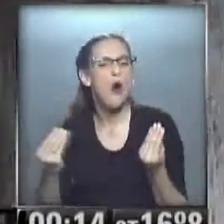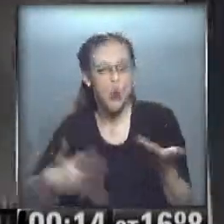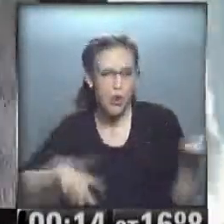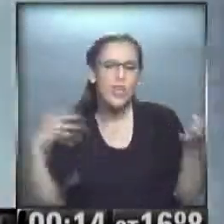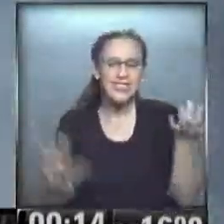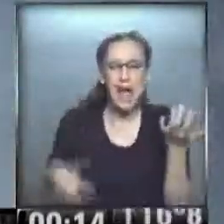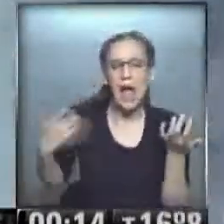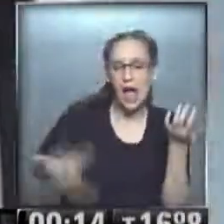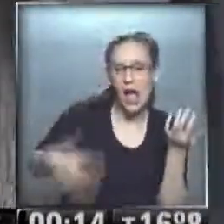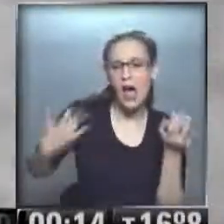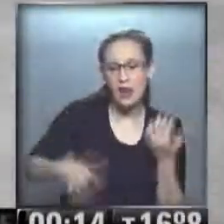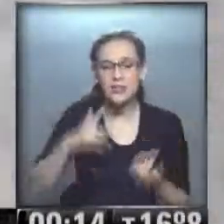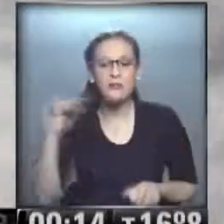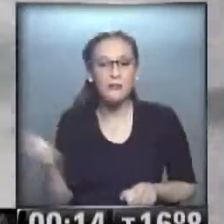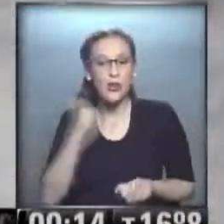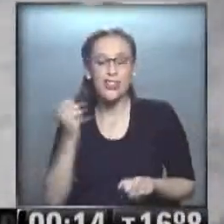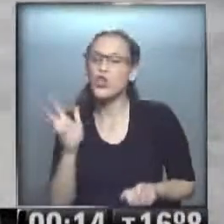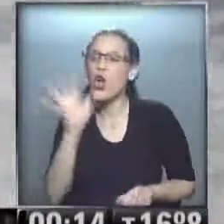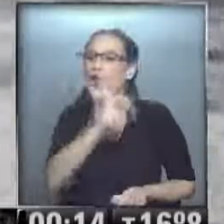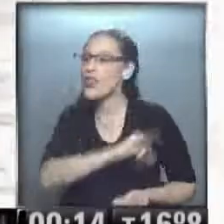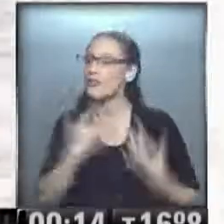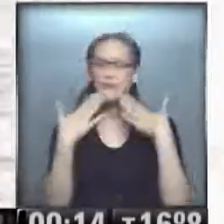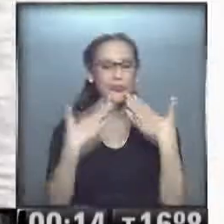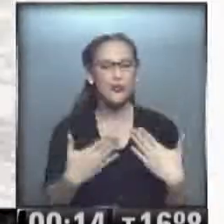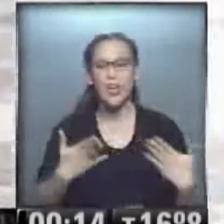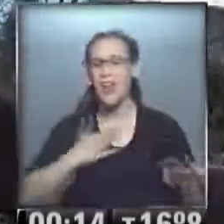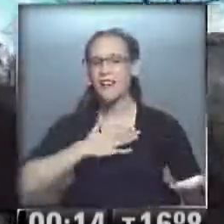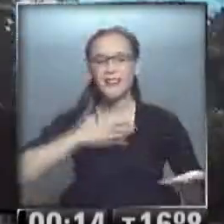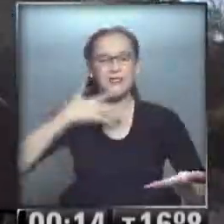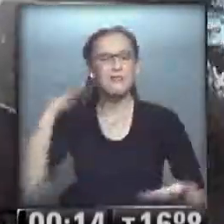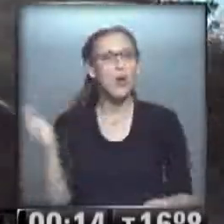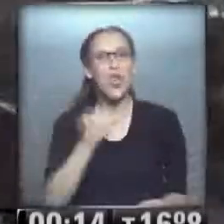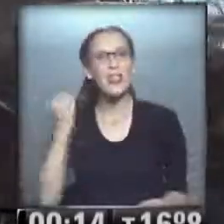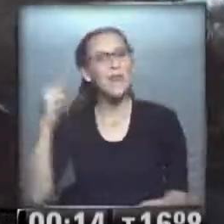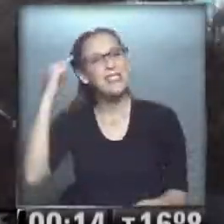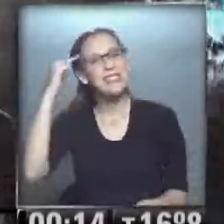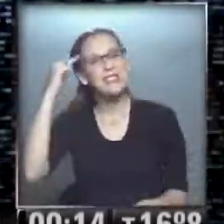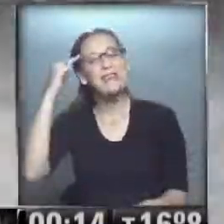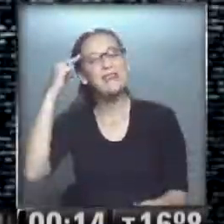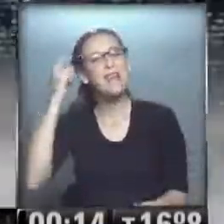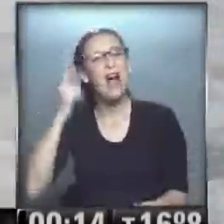desafío y cada día lo agradezco más. Me parece un placer, un privilegio, un milagro.